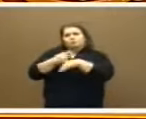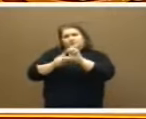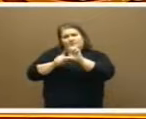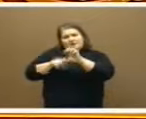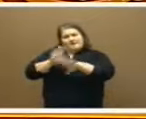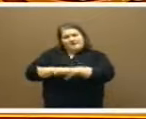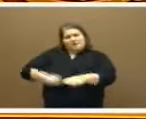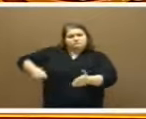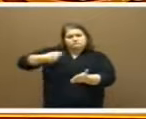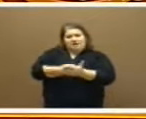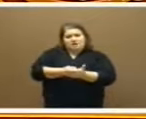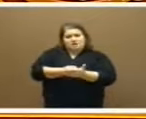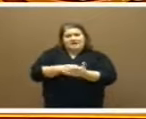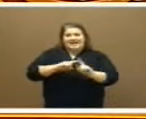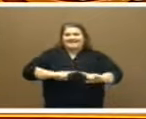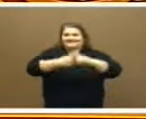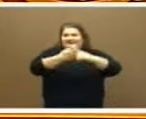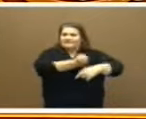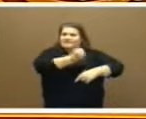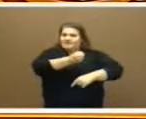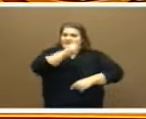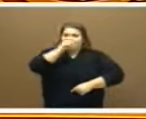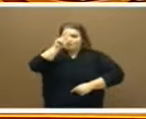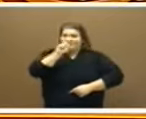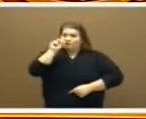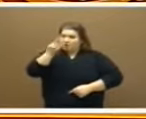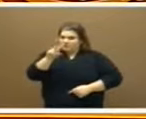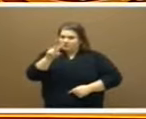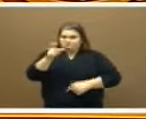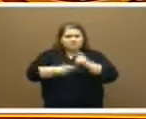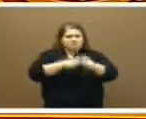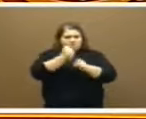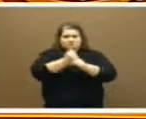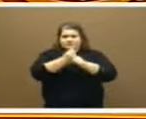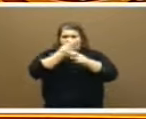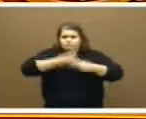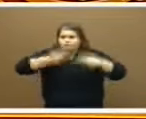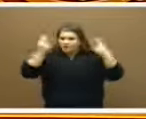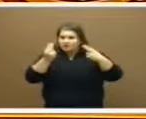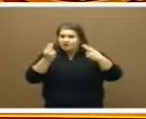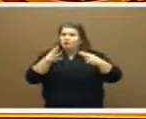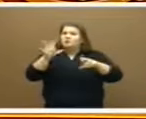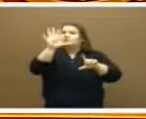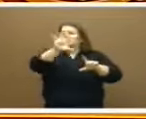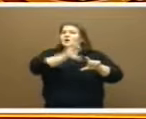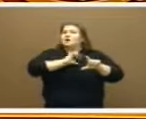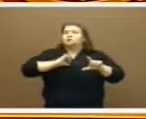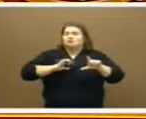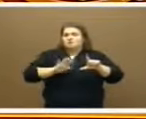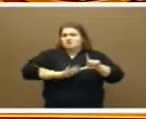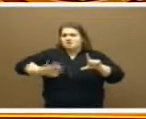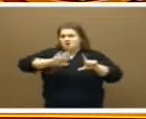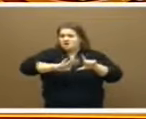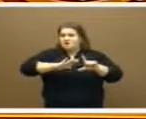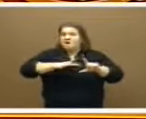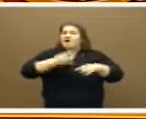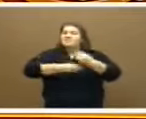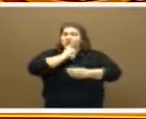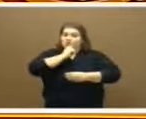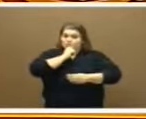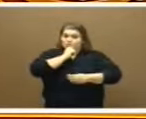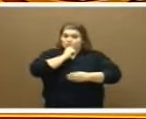al abono correspondiente de la paga extra de diciembre del 2012 a todos los empleados públicos de la Administración Autonómica Extremeña mediante la aplicación